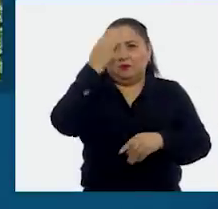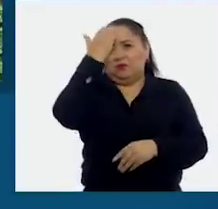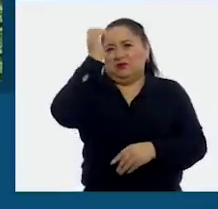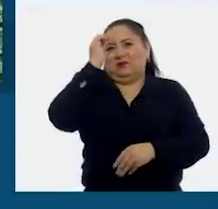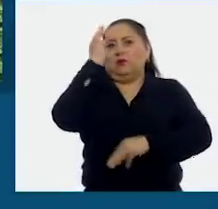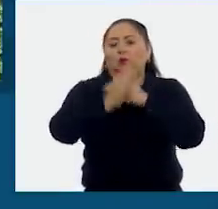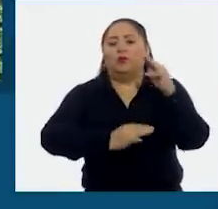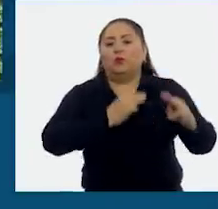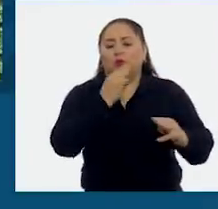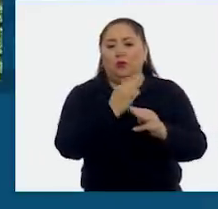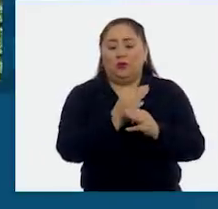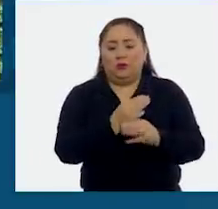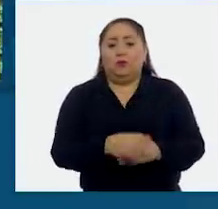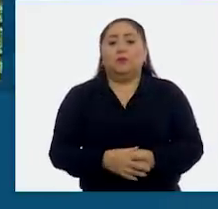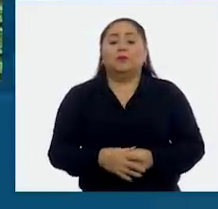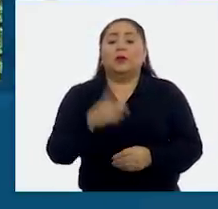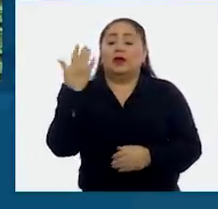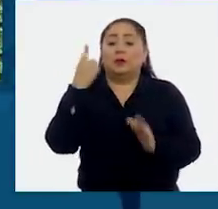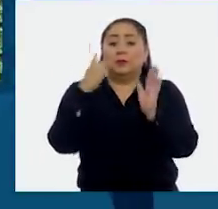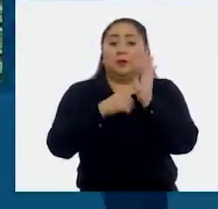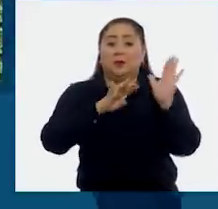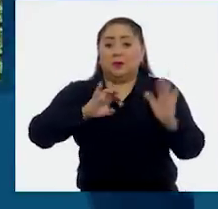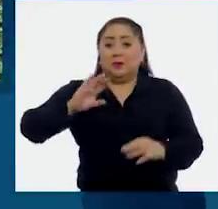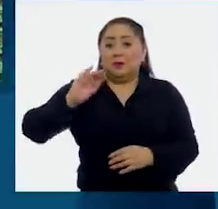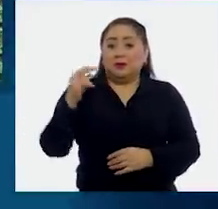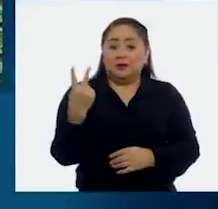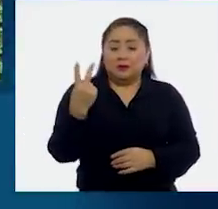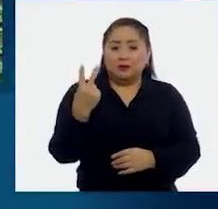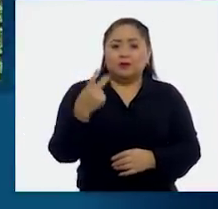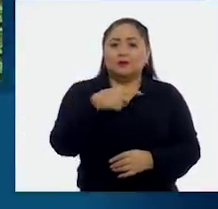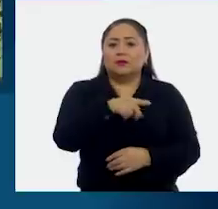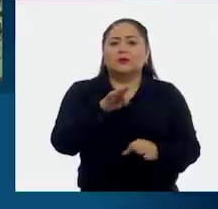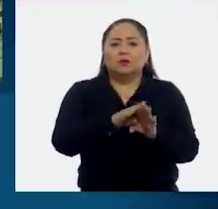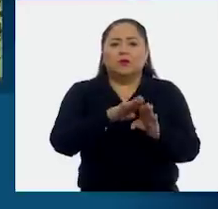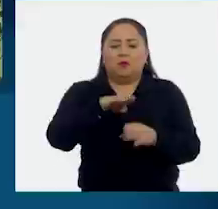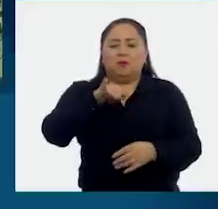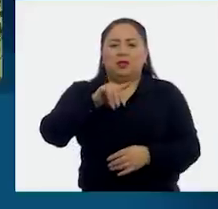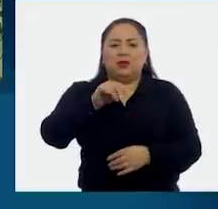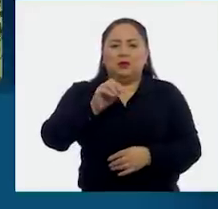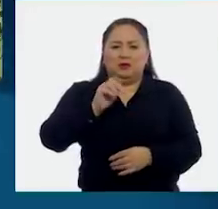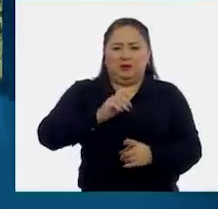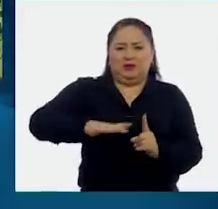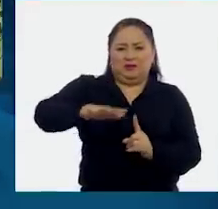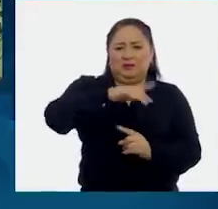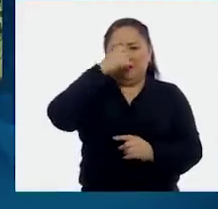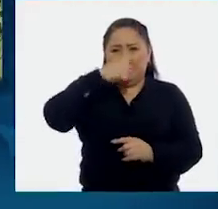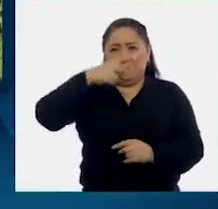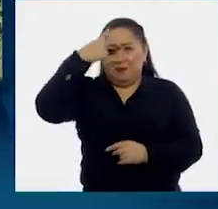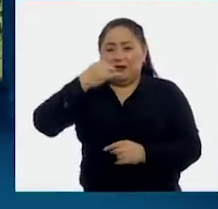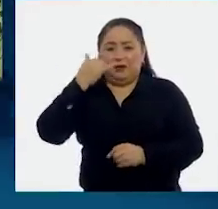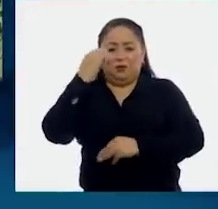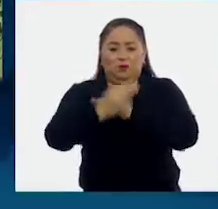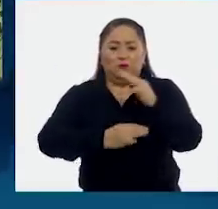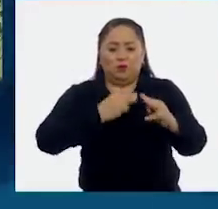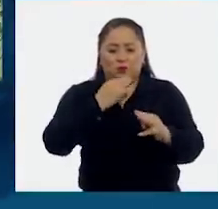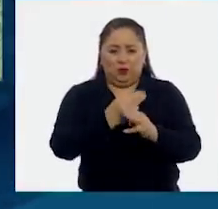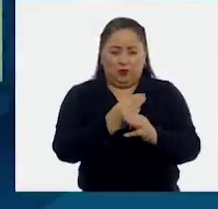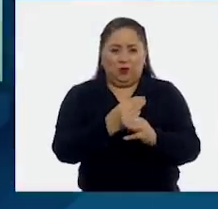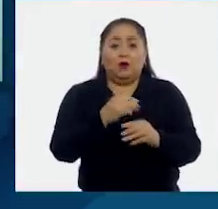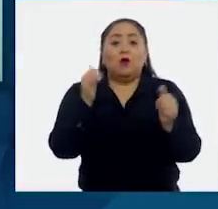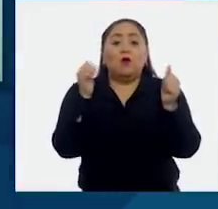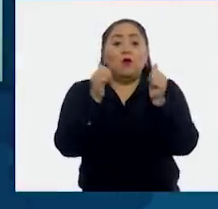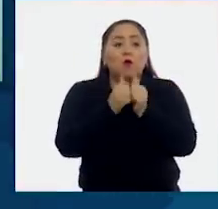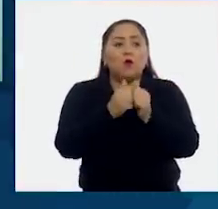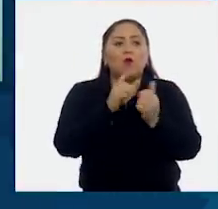mundo. El año 1992 fue un hito ambiental tanto para México como para el planeta entero, con